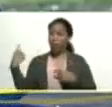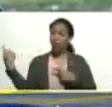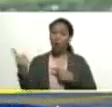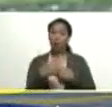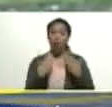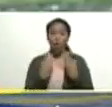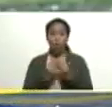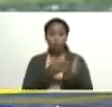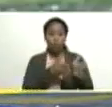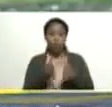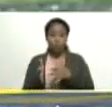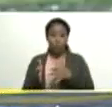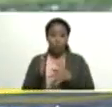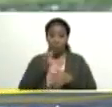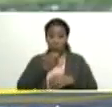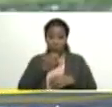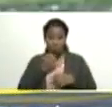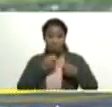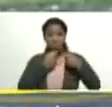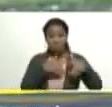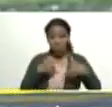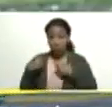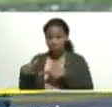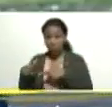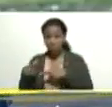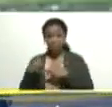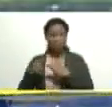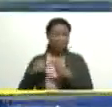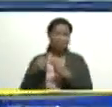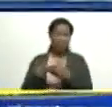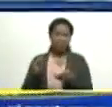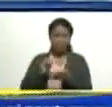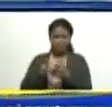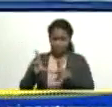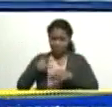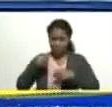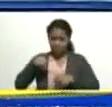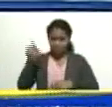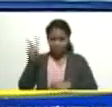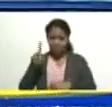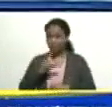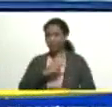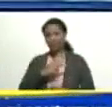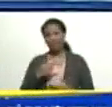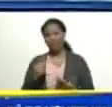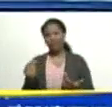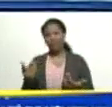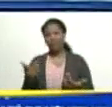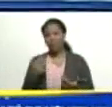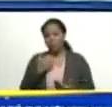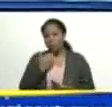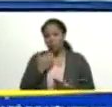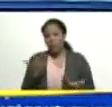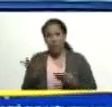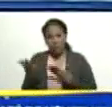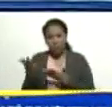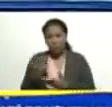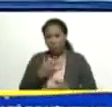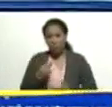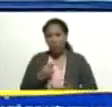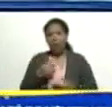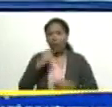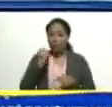La apuesta de perder-perder. Ya más nunca debemos aceptarla en Venezuela. Es la apuesta de trabajar,